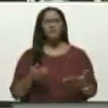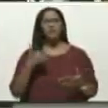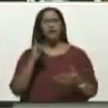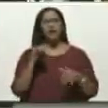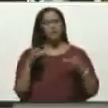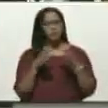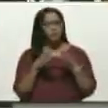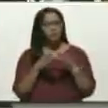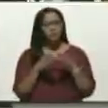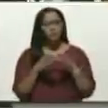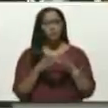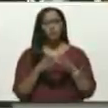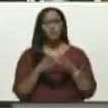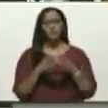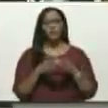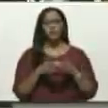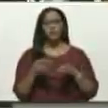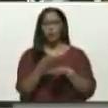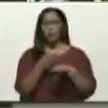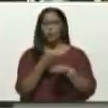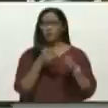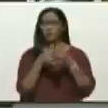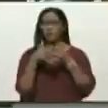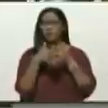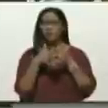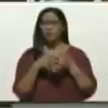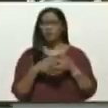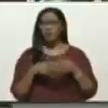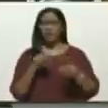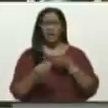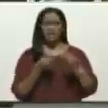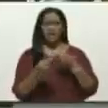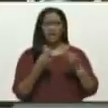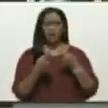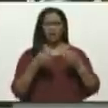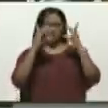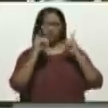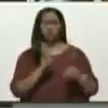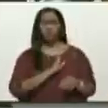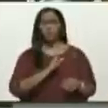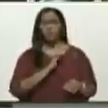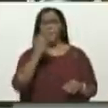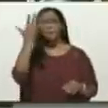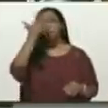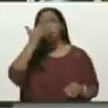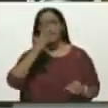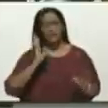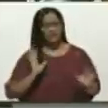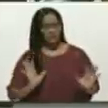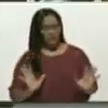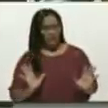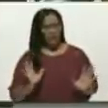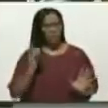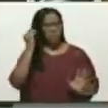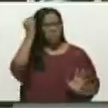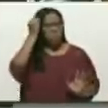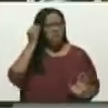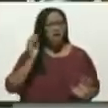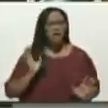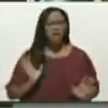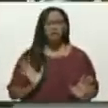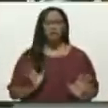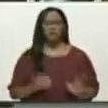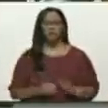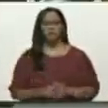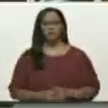sector del gobierno de Estados Unidos que actúa por su cuenta, pareciera, es lo que uno percibe, percibe,